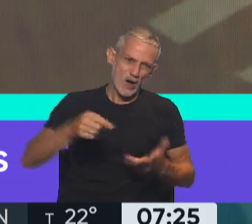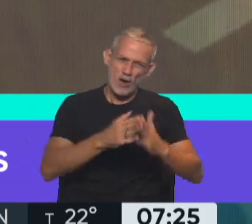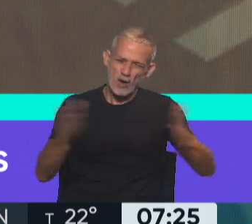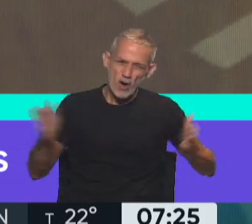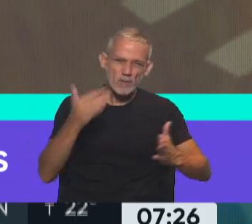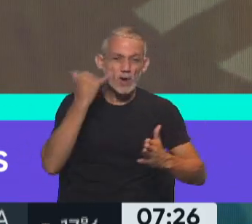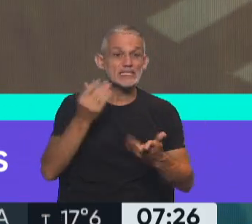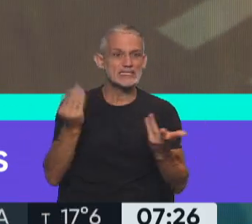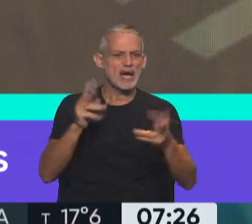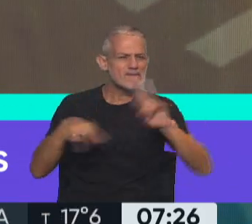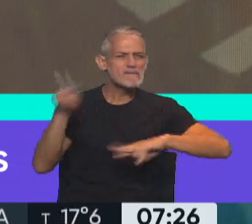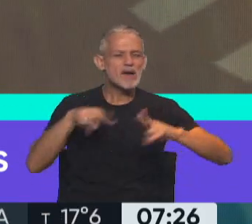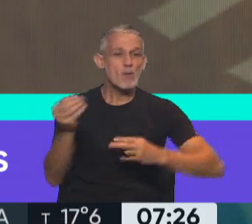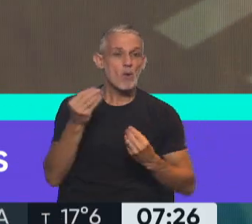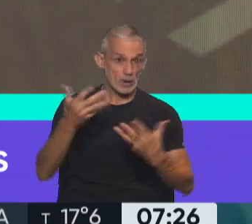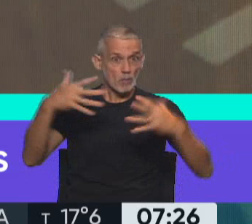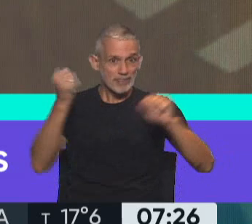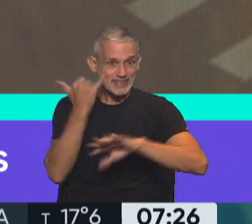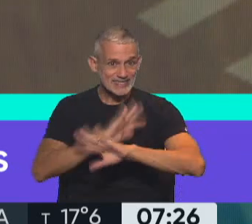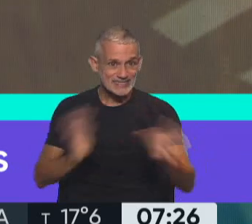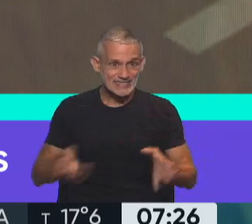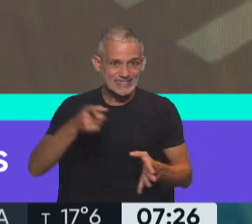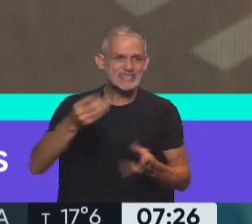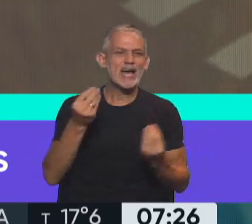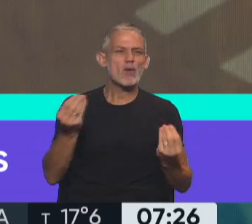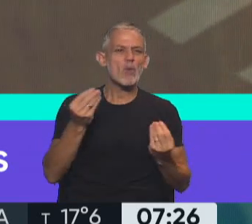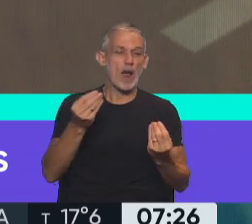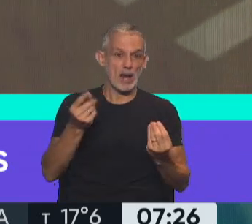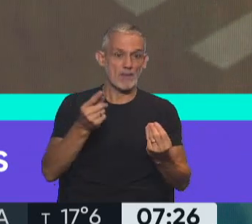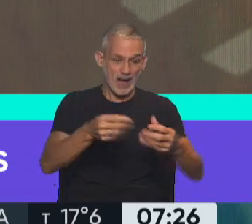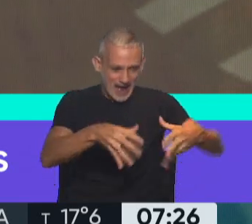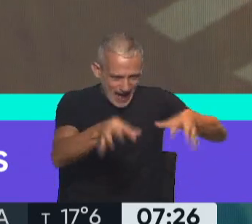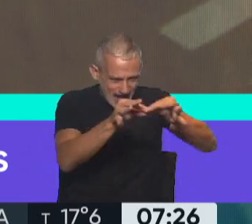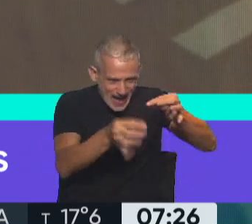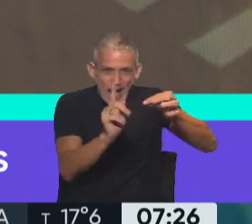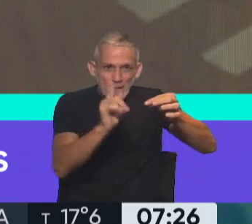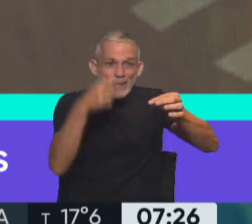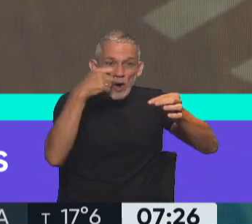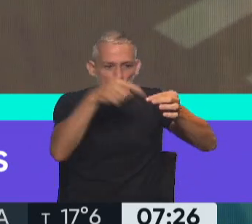porque ya lo que están buscando y encontraron son buena parte de las dosis de las que